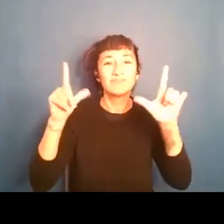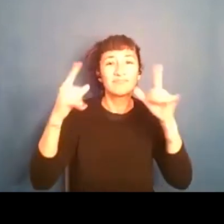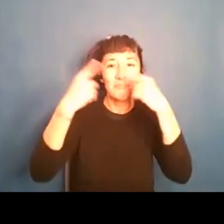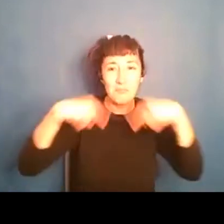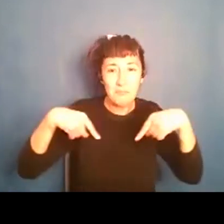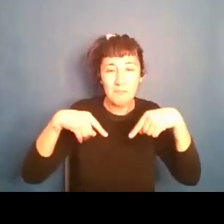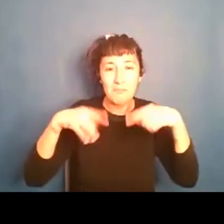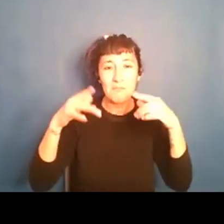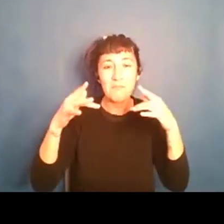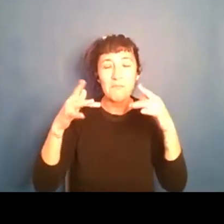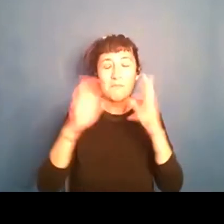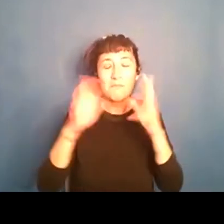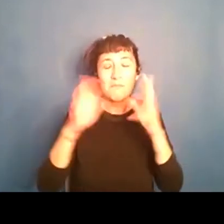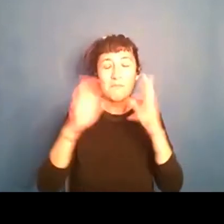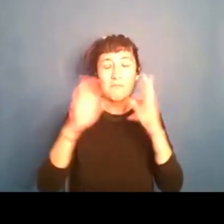Es interesante